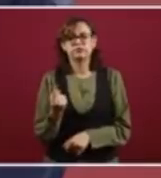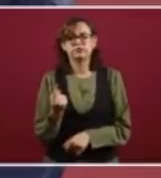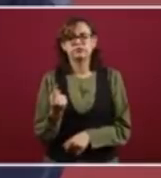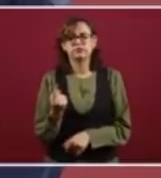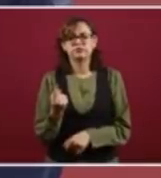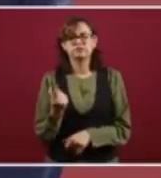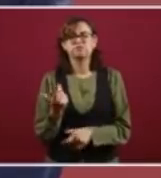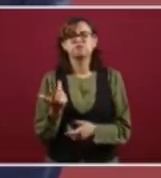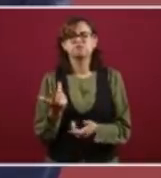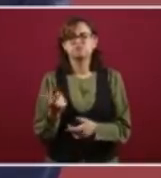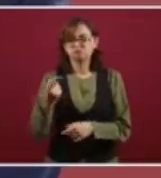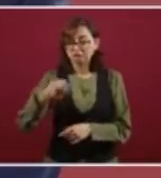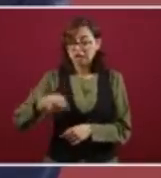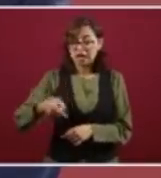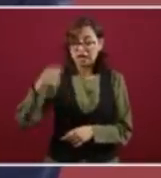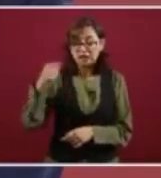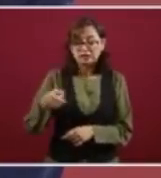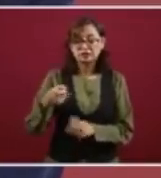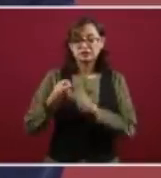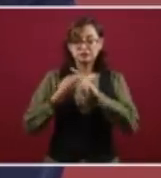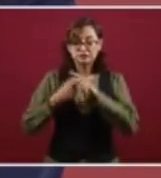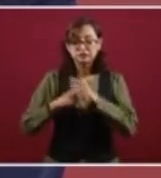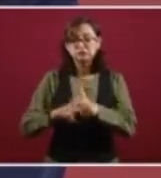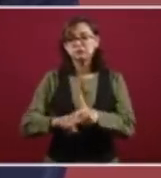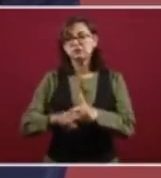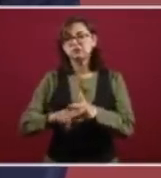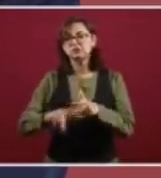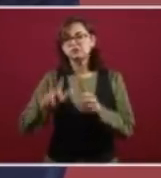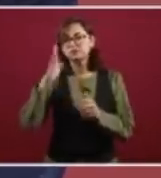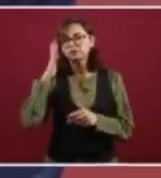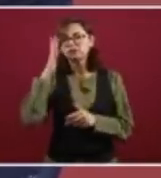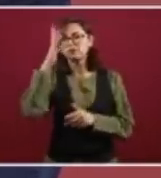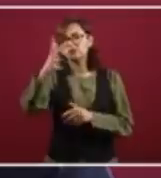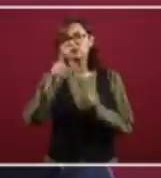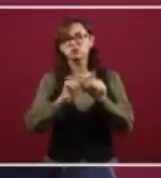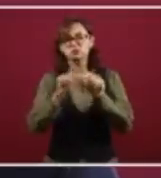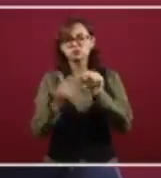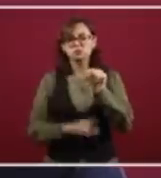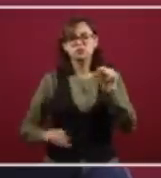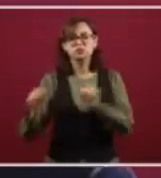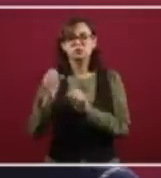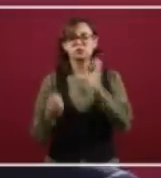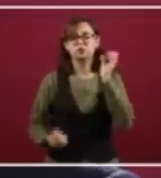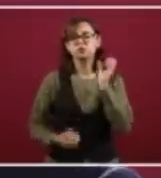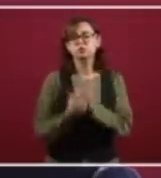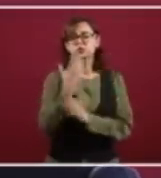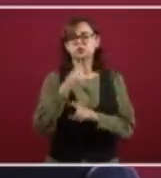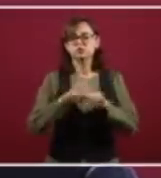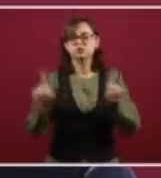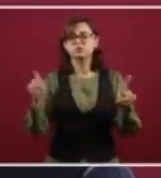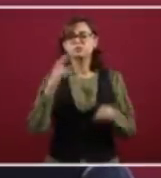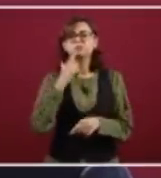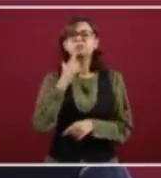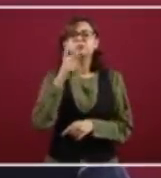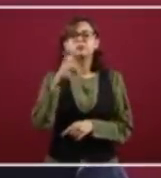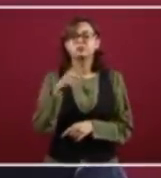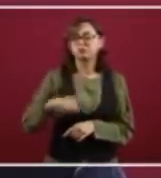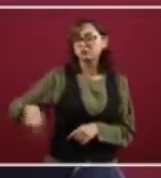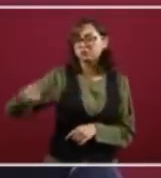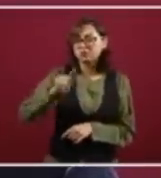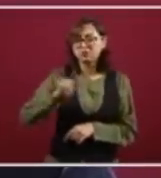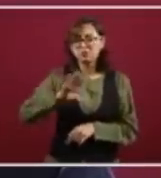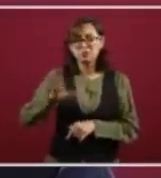la esperanza de un México nuevo, distinto, mejor. No fue en vano ese